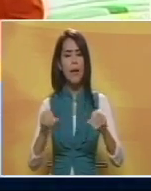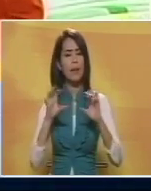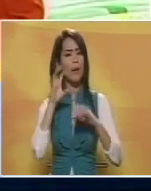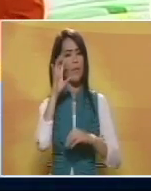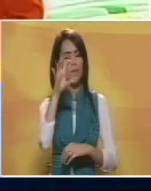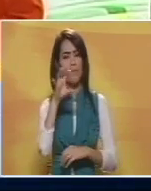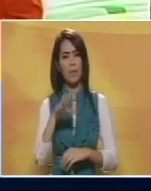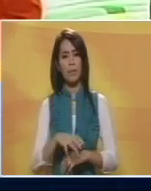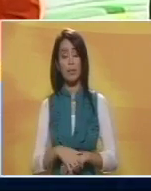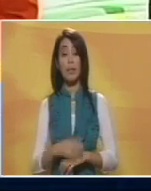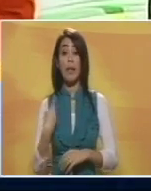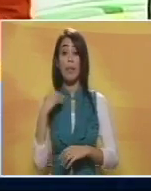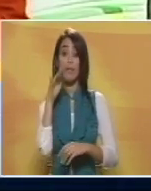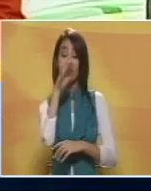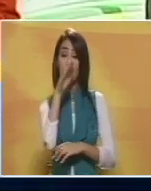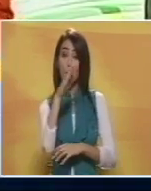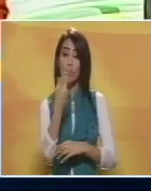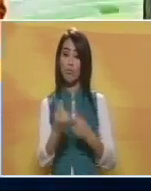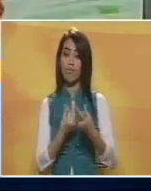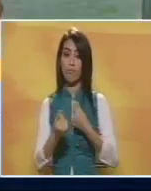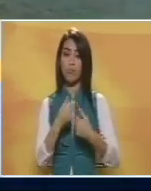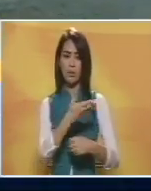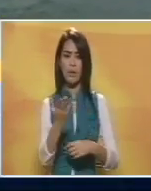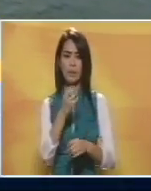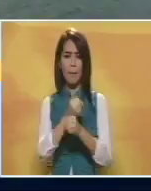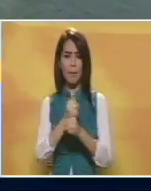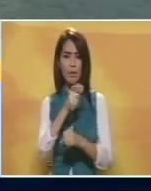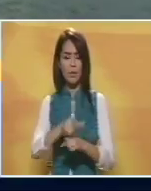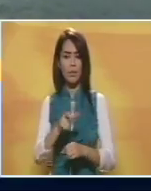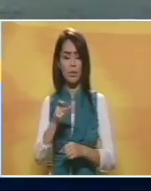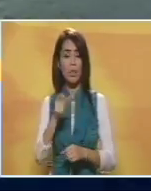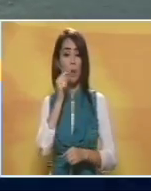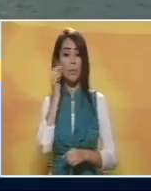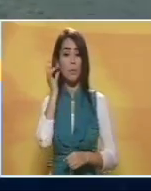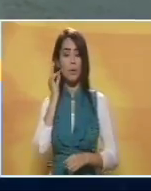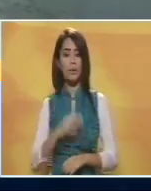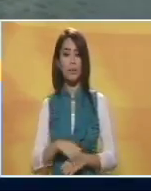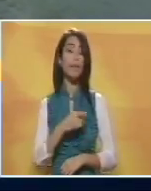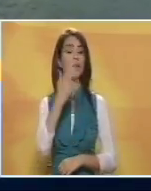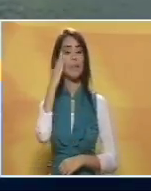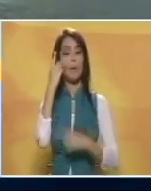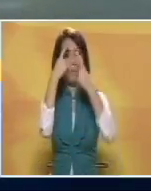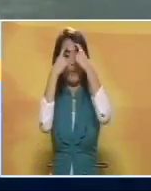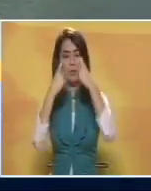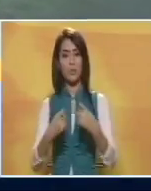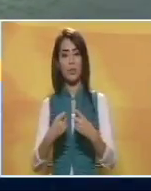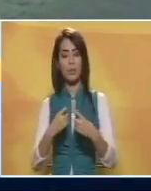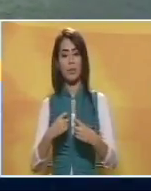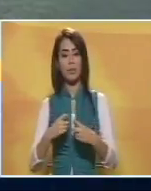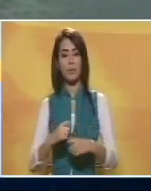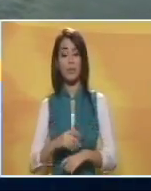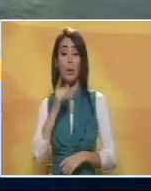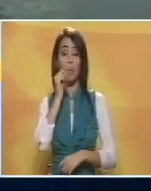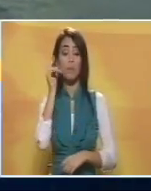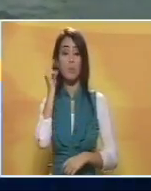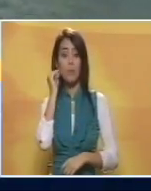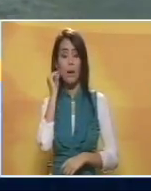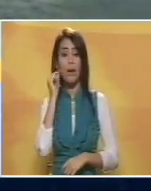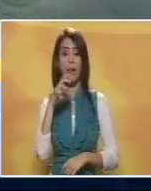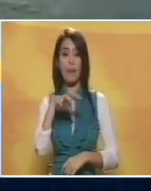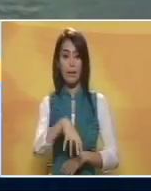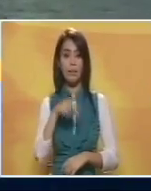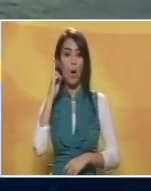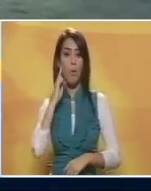económico. Deben saber los trabajadores, las trabajadoras. Deben saber los profesionales y las profesionales del Estado Bolívar.